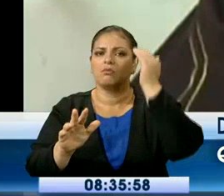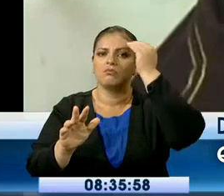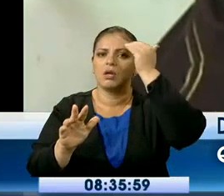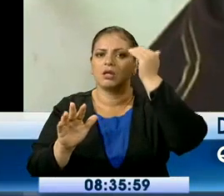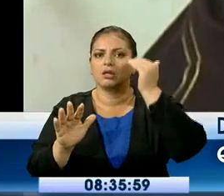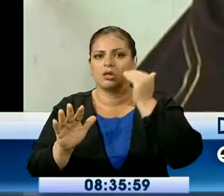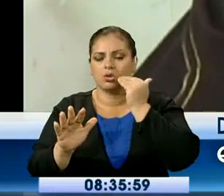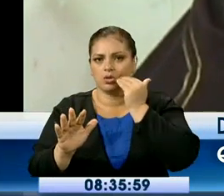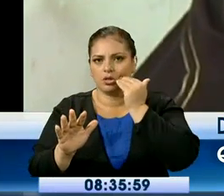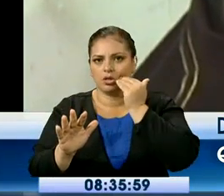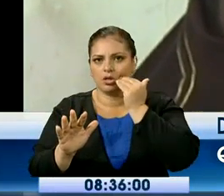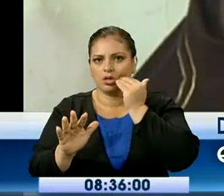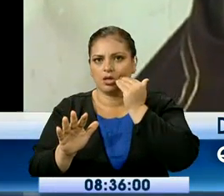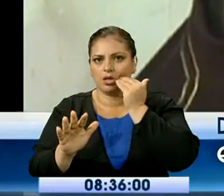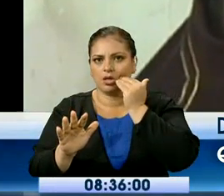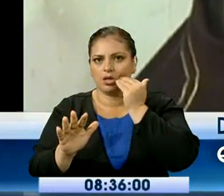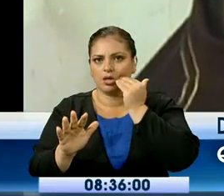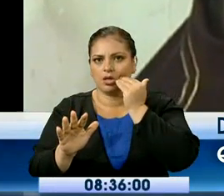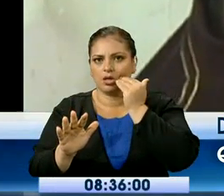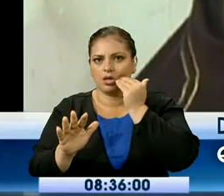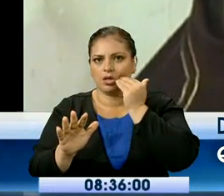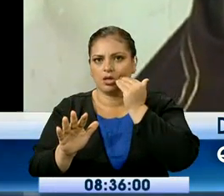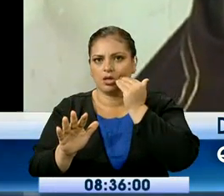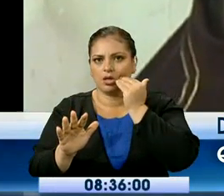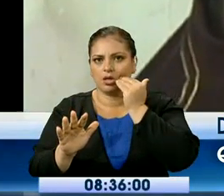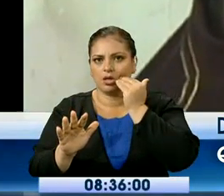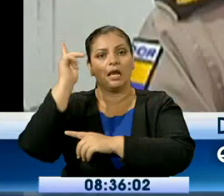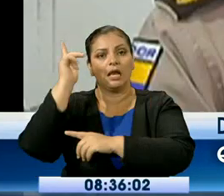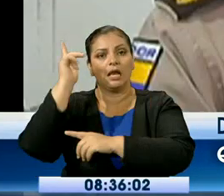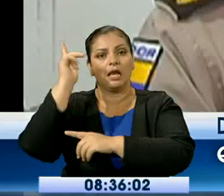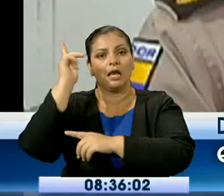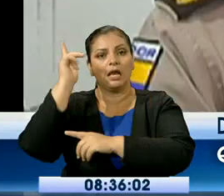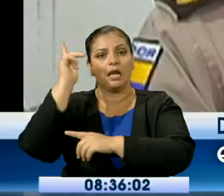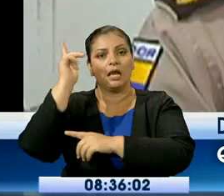el cabecilla de esta organización.